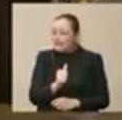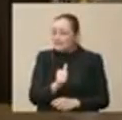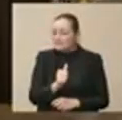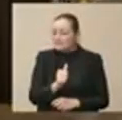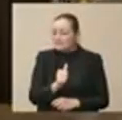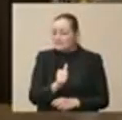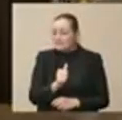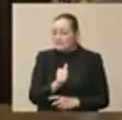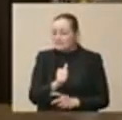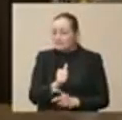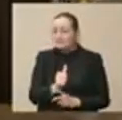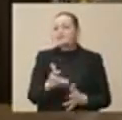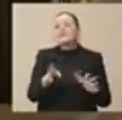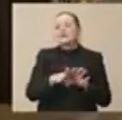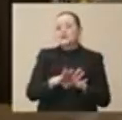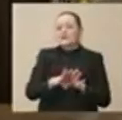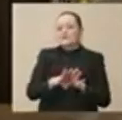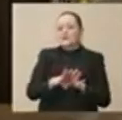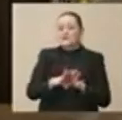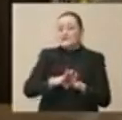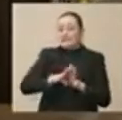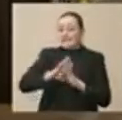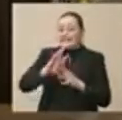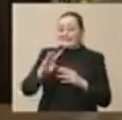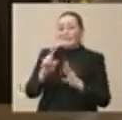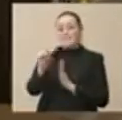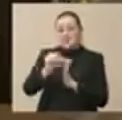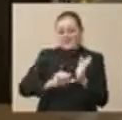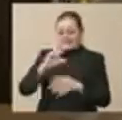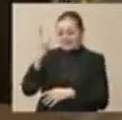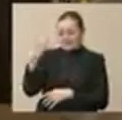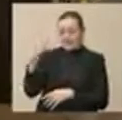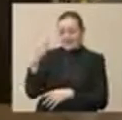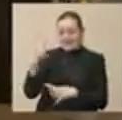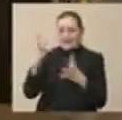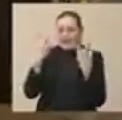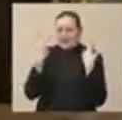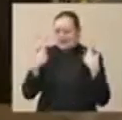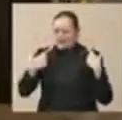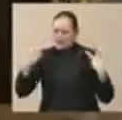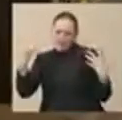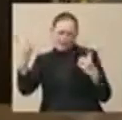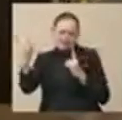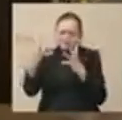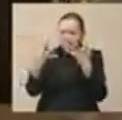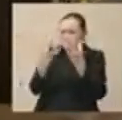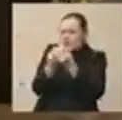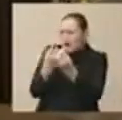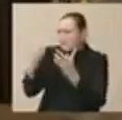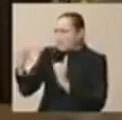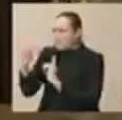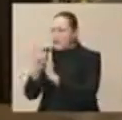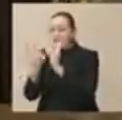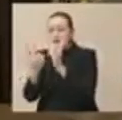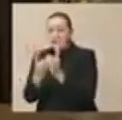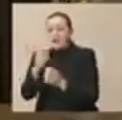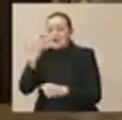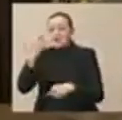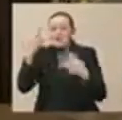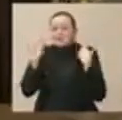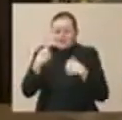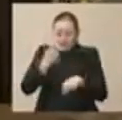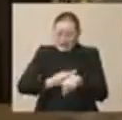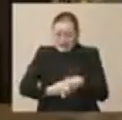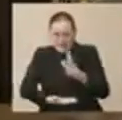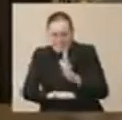responsable que se requería el contacto social en el mes de diciembre se incrementó de manera importante disparando